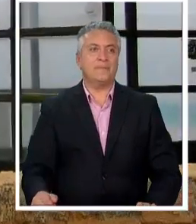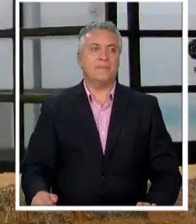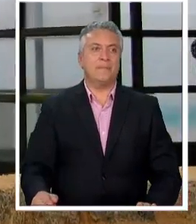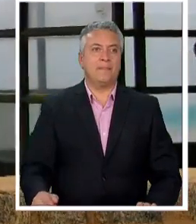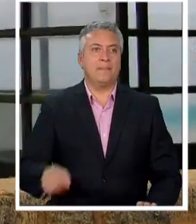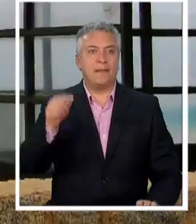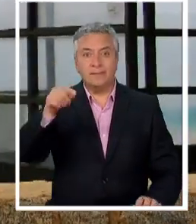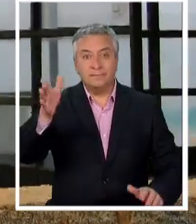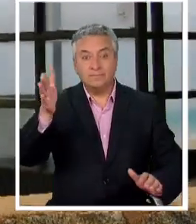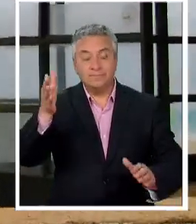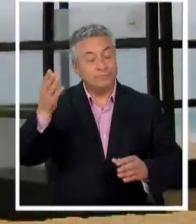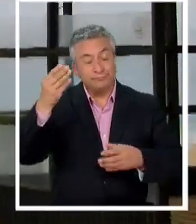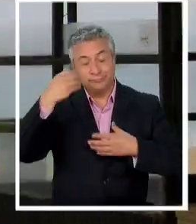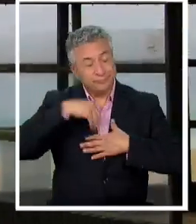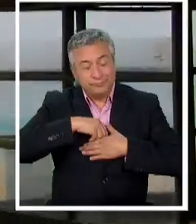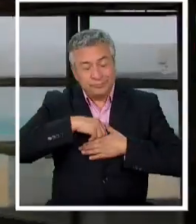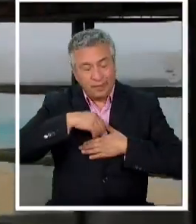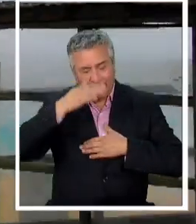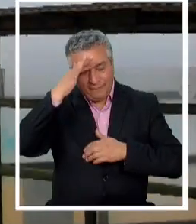Pero llegó la enfermedad,